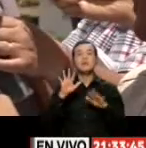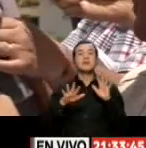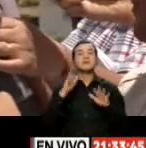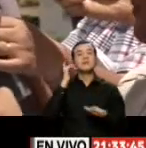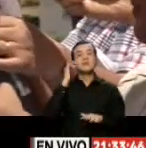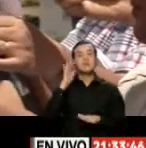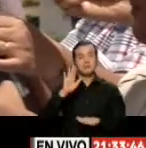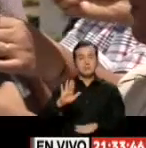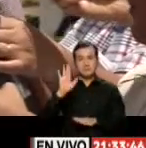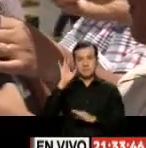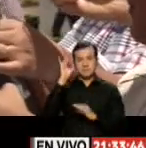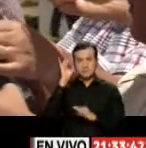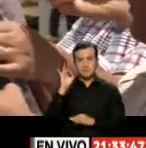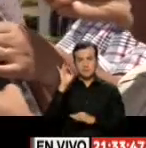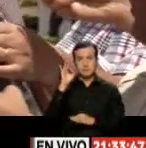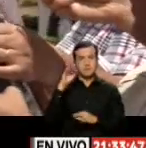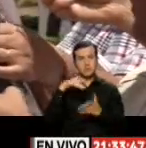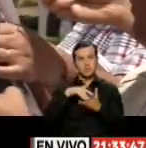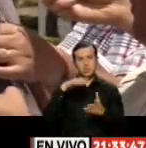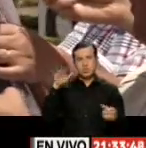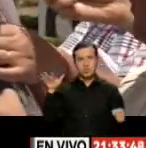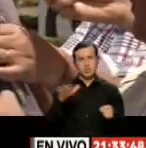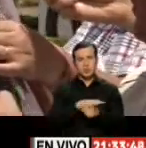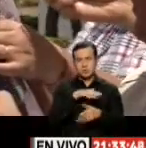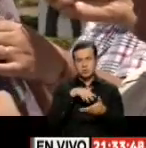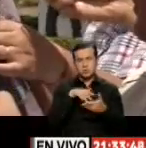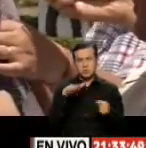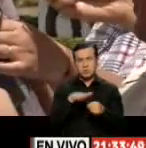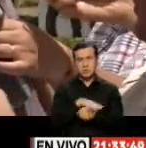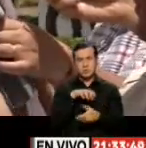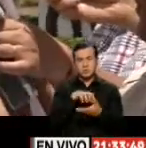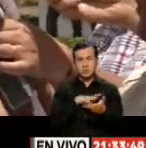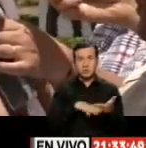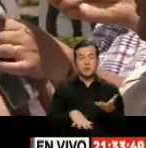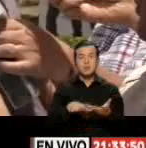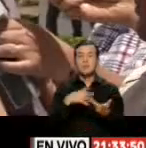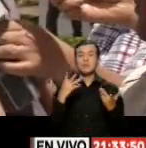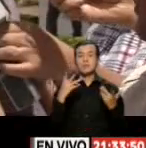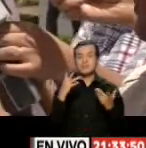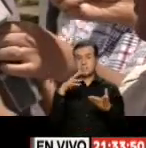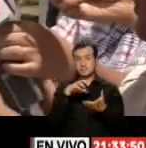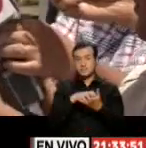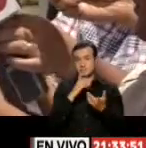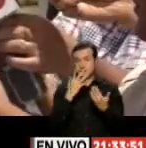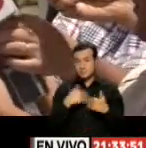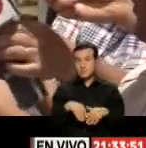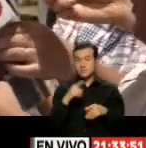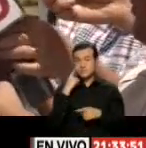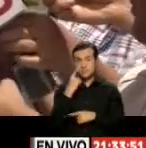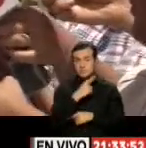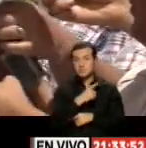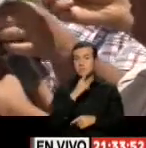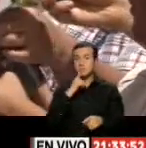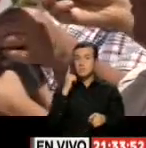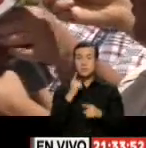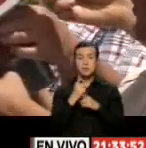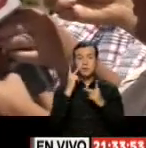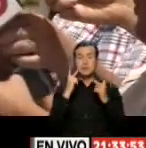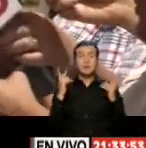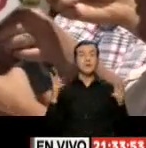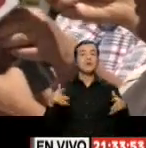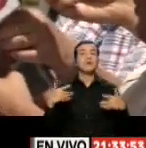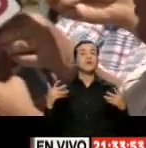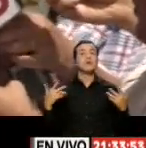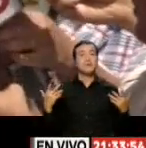hemos comprometido, un estudio integral de la provincia para el transporte intraprovincial, en la cual efectivamente